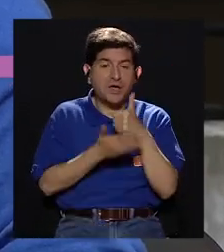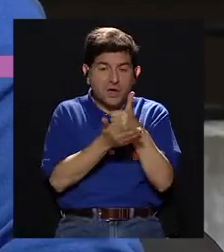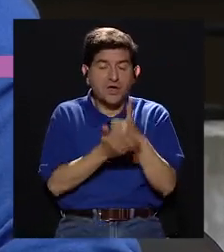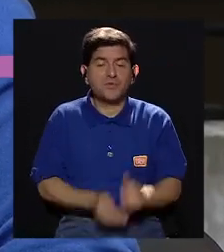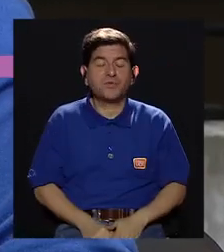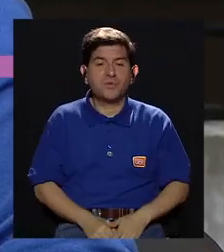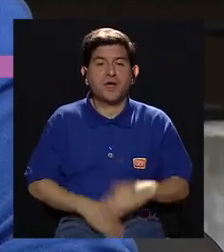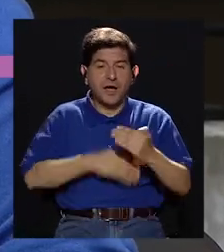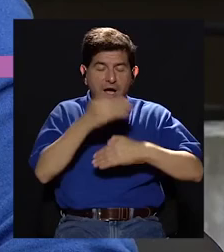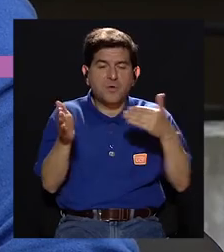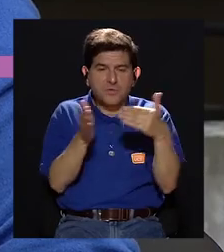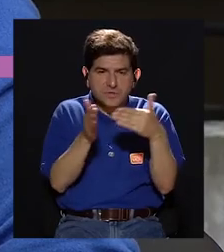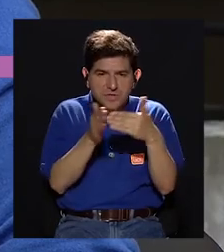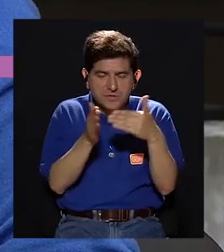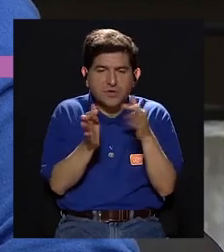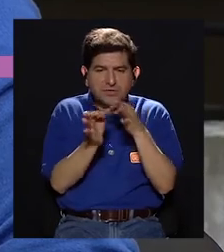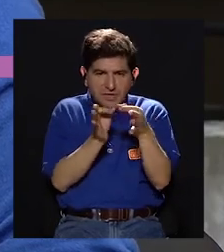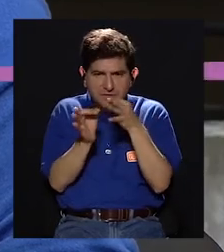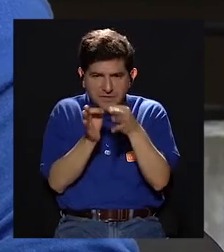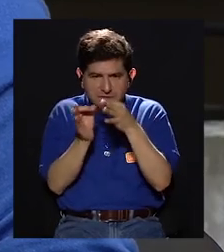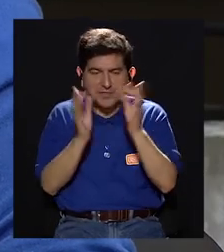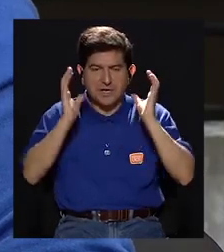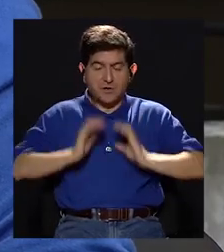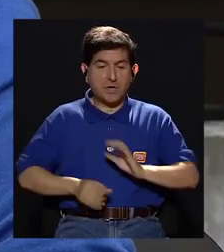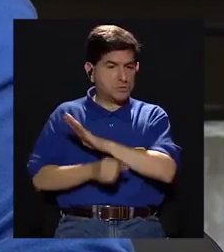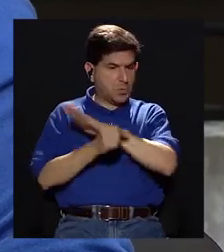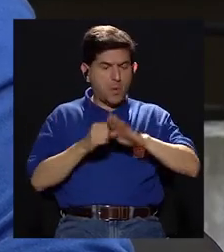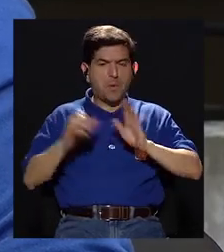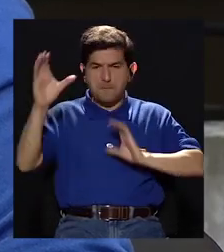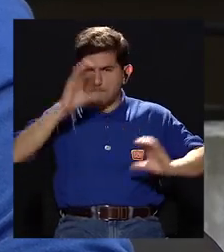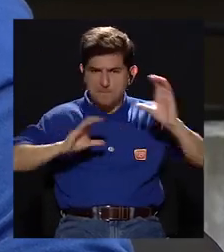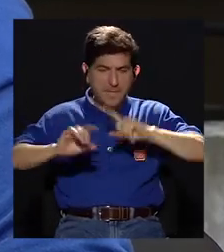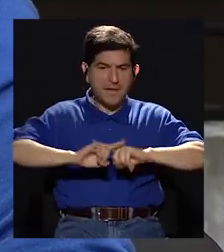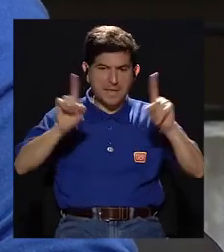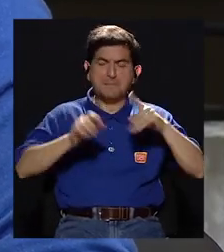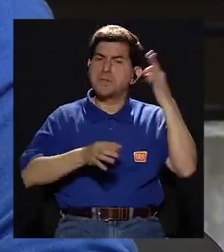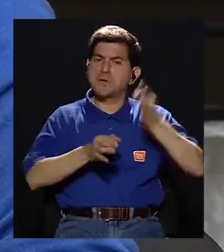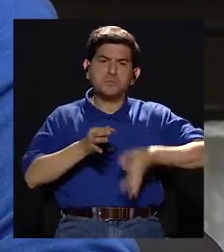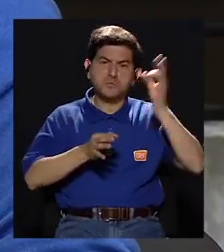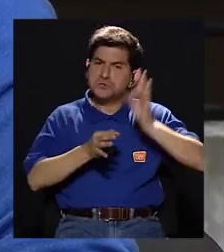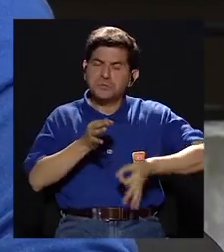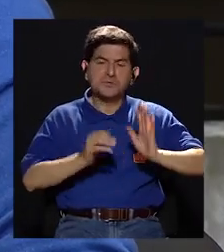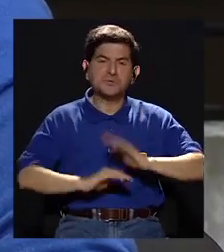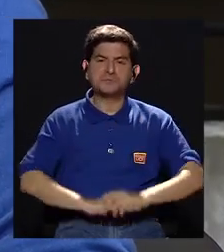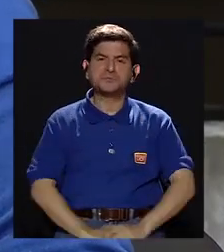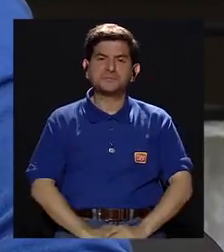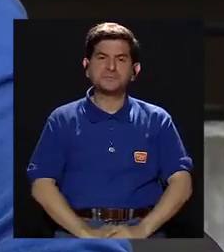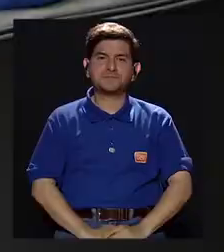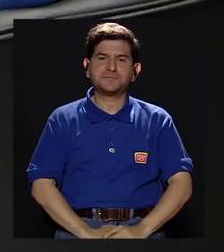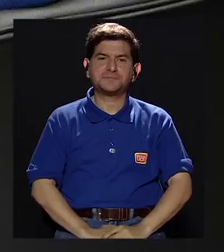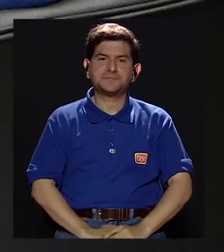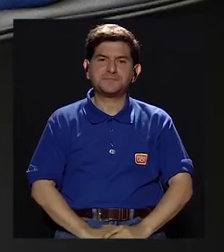una regeneración celular en el cuerpo. Entonces, esto es algo completamente científico, pero que es muy sencillo.